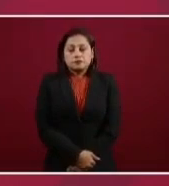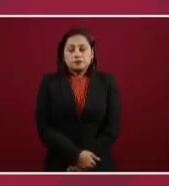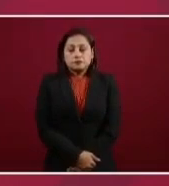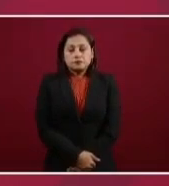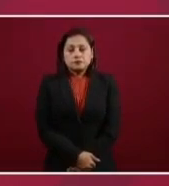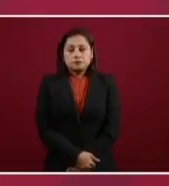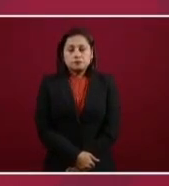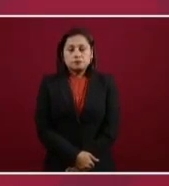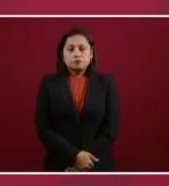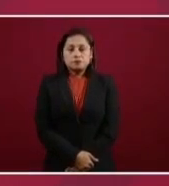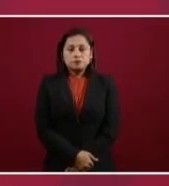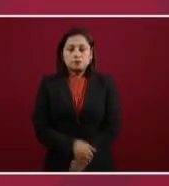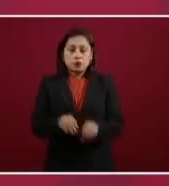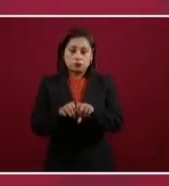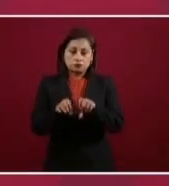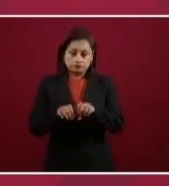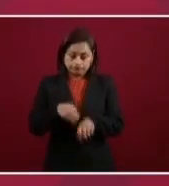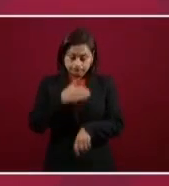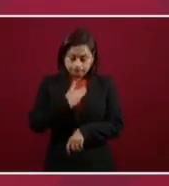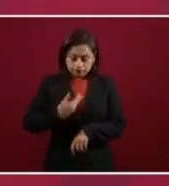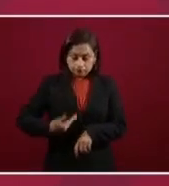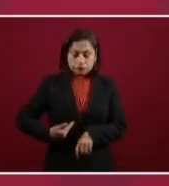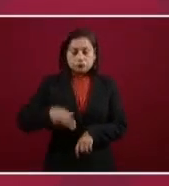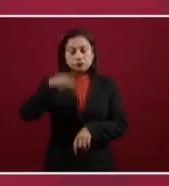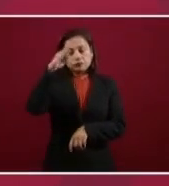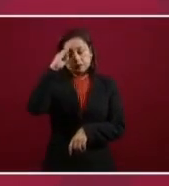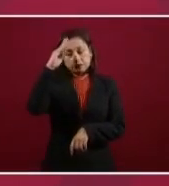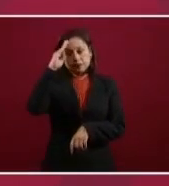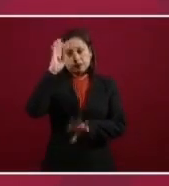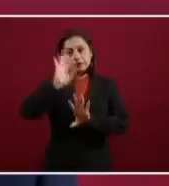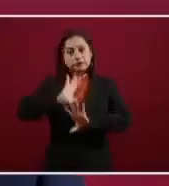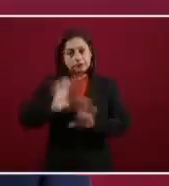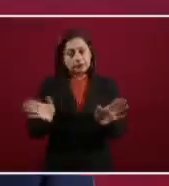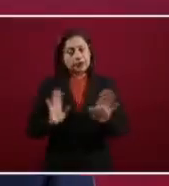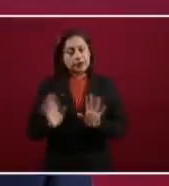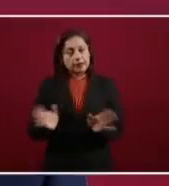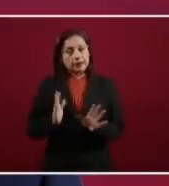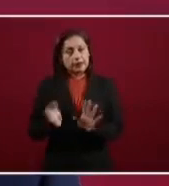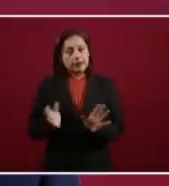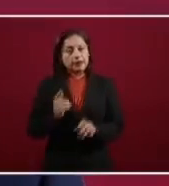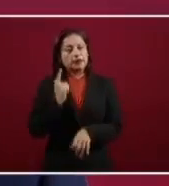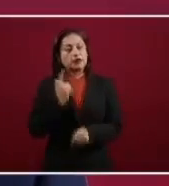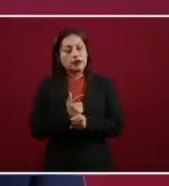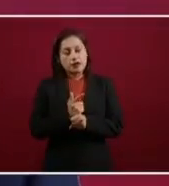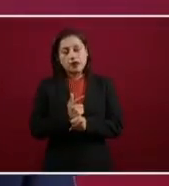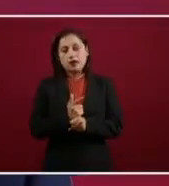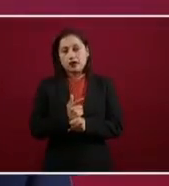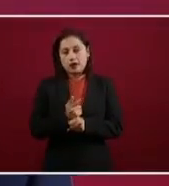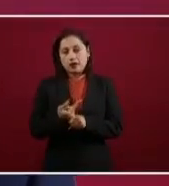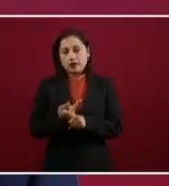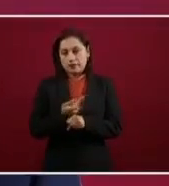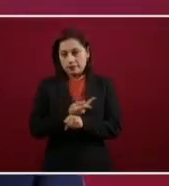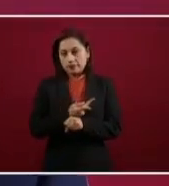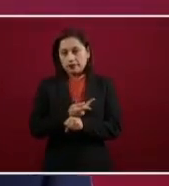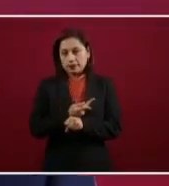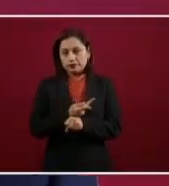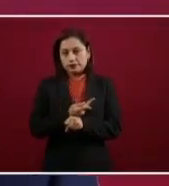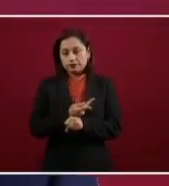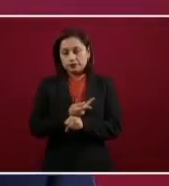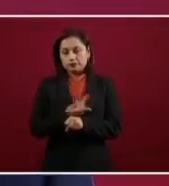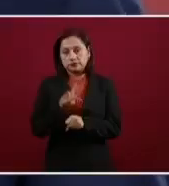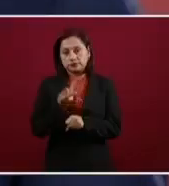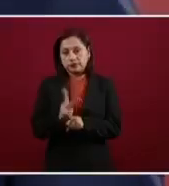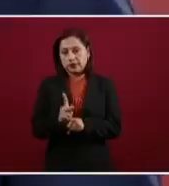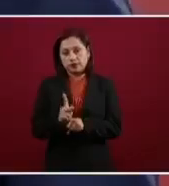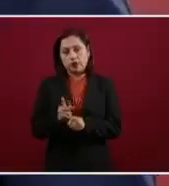y actuando de manera precavida y ya no continuando con